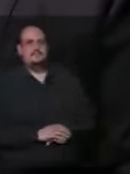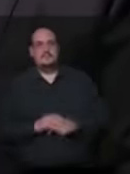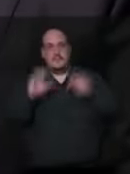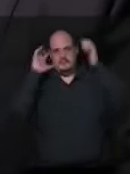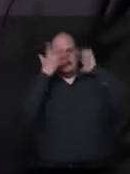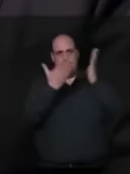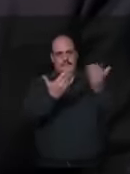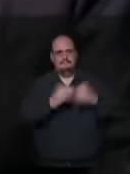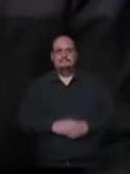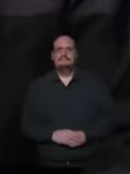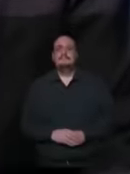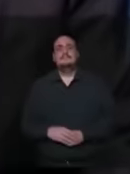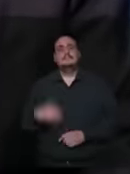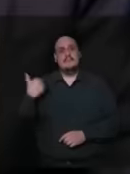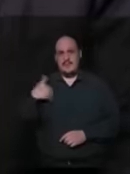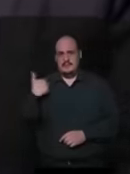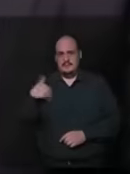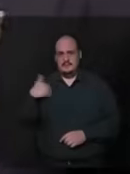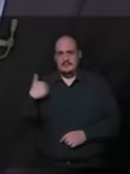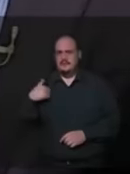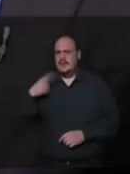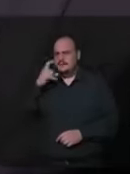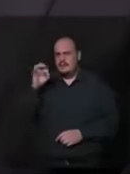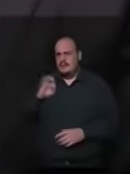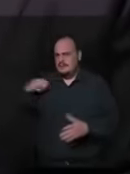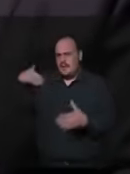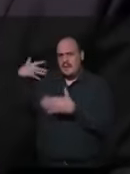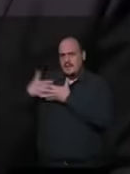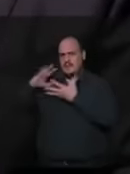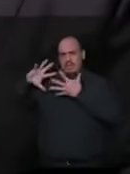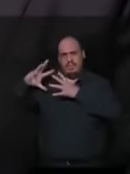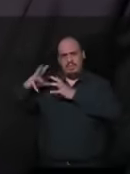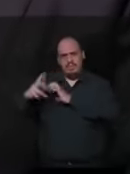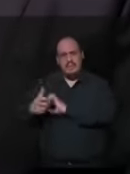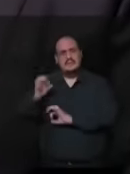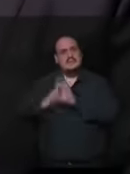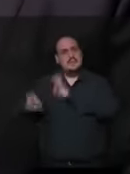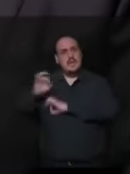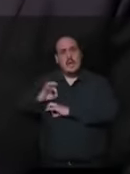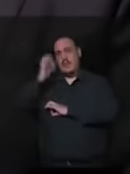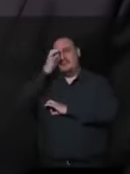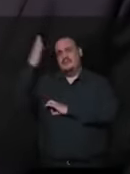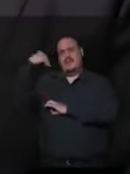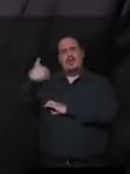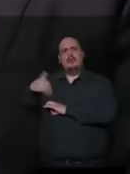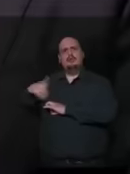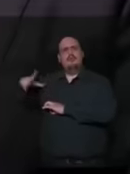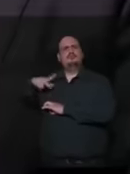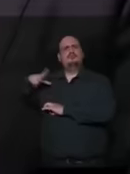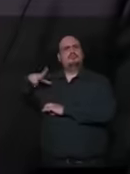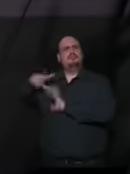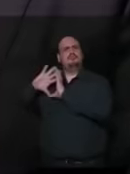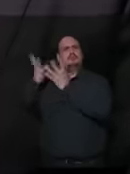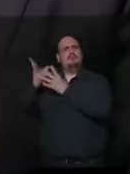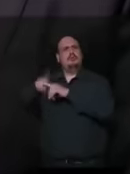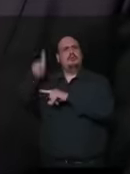Argentina lleva 100 años de decadencia. Argentina inició el siglo XX siendo el país más rico del mundo. Hoy, al tipo de